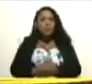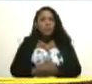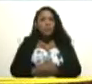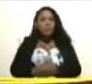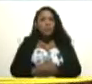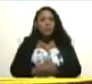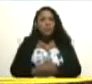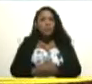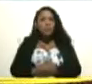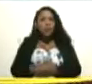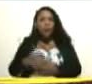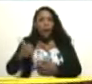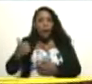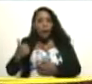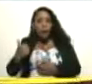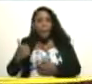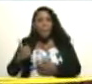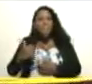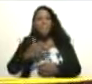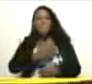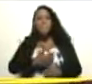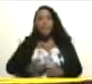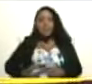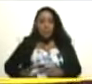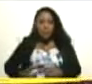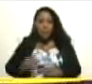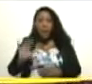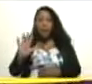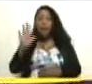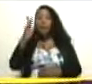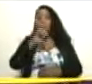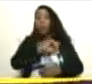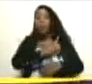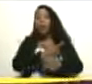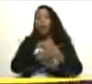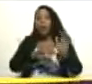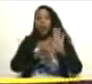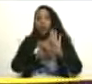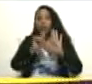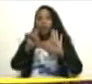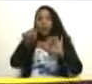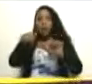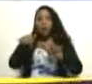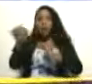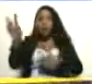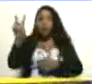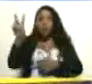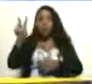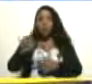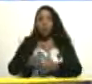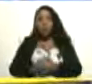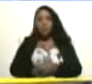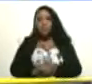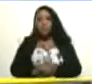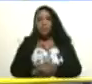El poder electoral, quinto poder constitucional de la República.